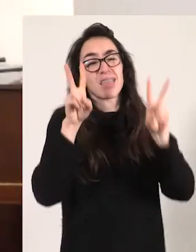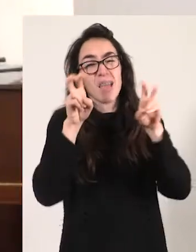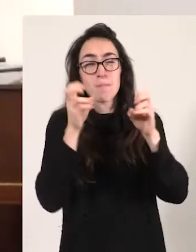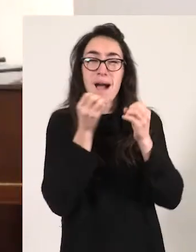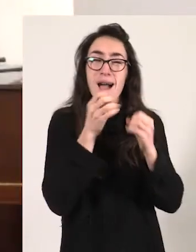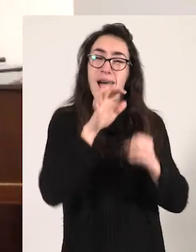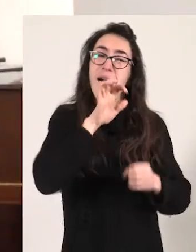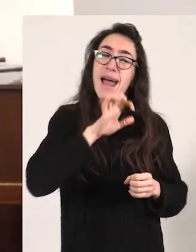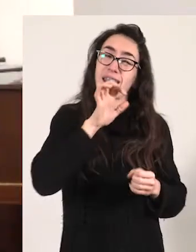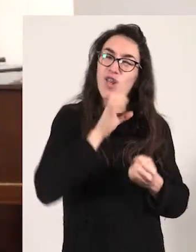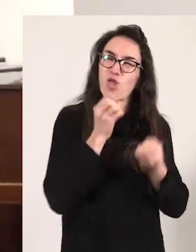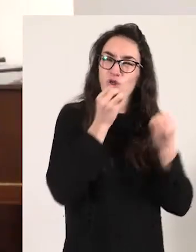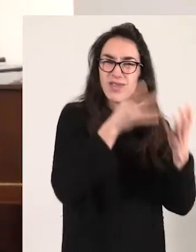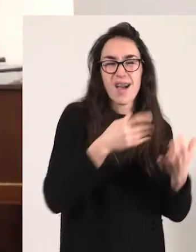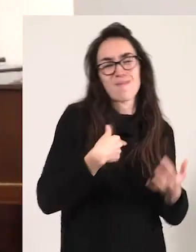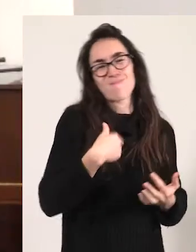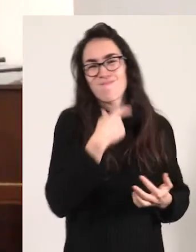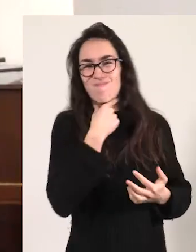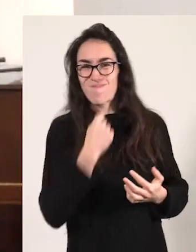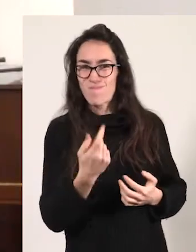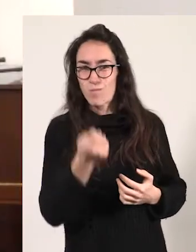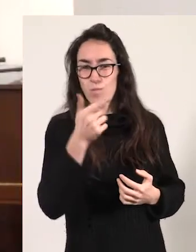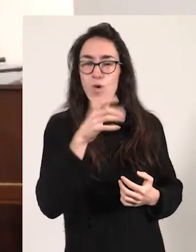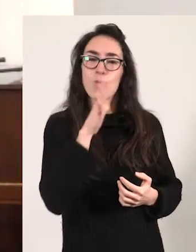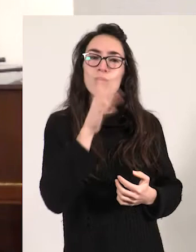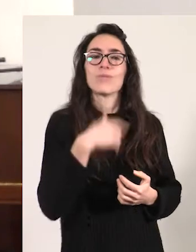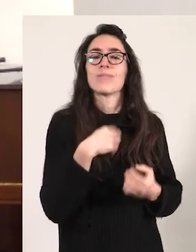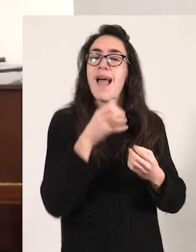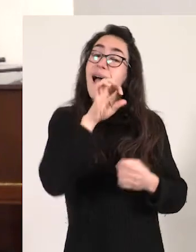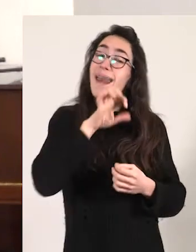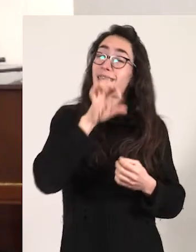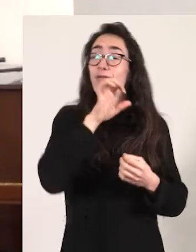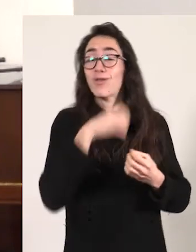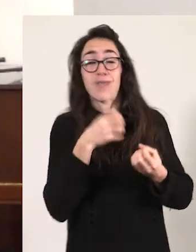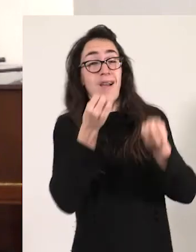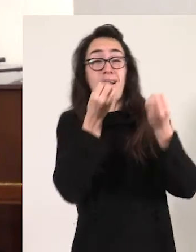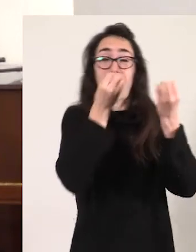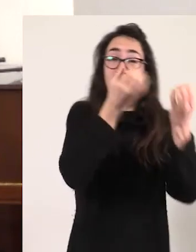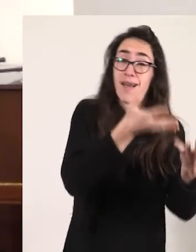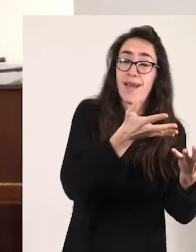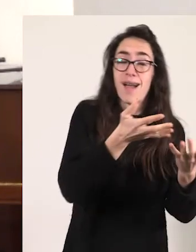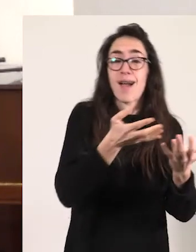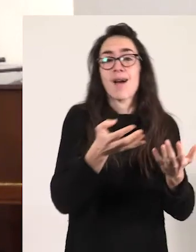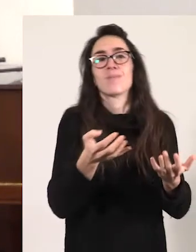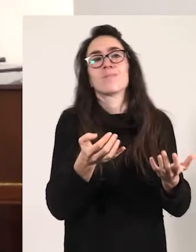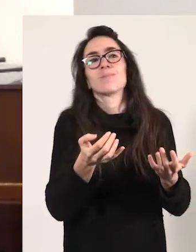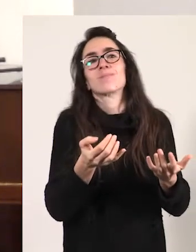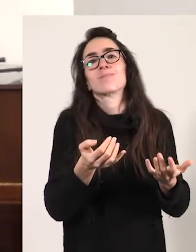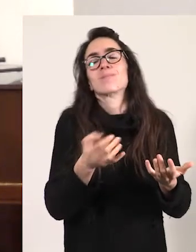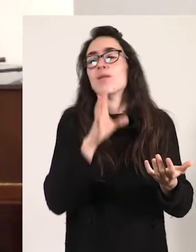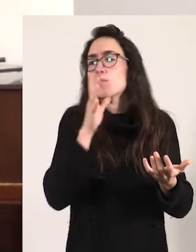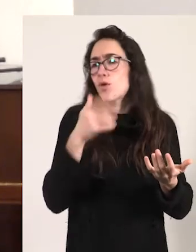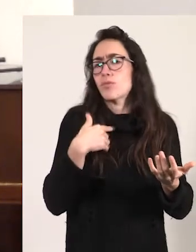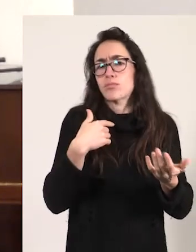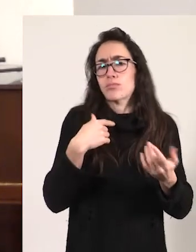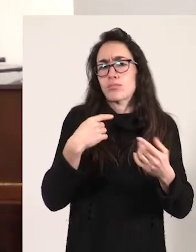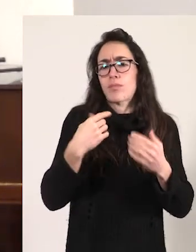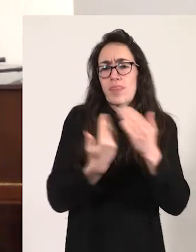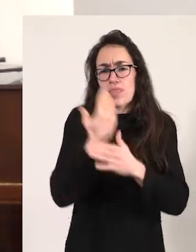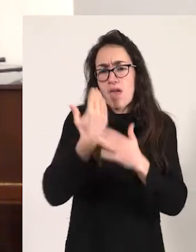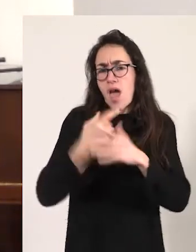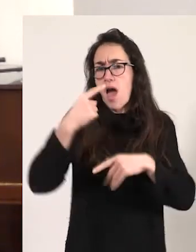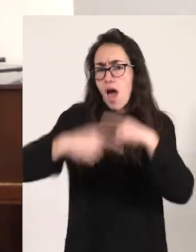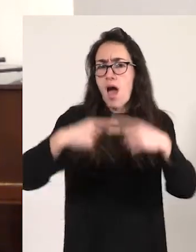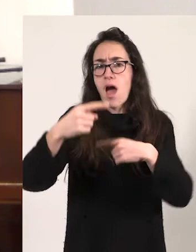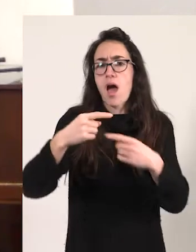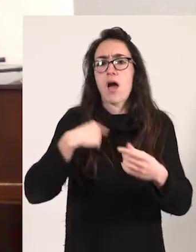la narrativa de la anécdota me gusta muy poco y voy a explicar por qué. Porque al final, cuando tú cuentas una anécdota, primero tú haces este ejercicio de, claro, porque